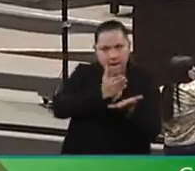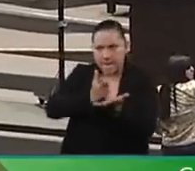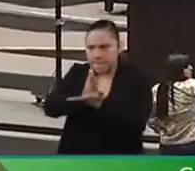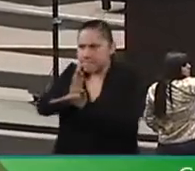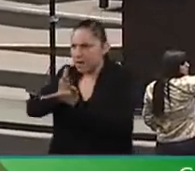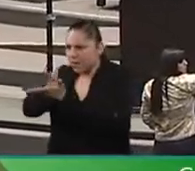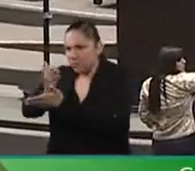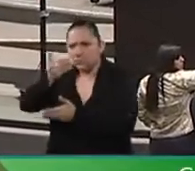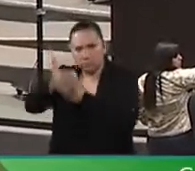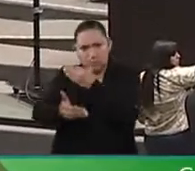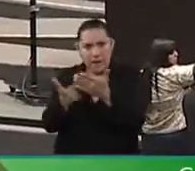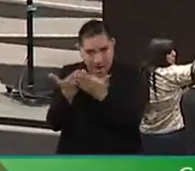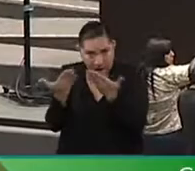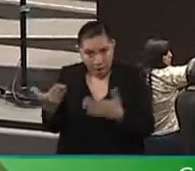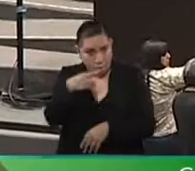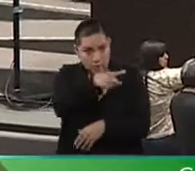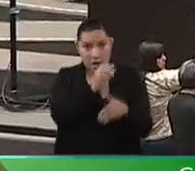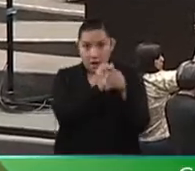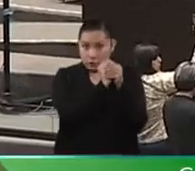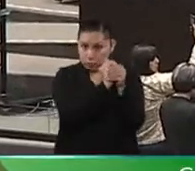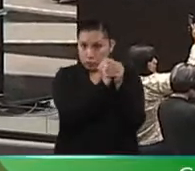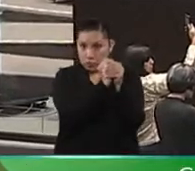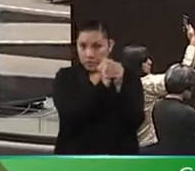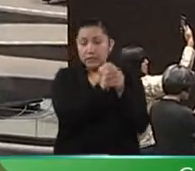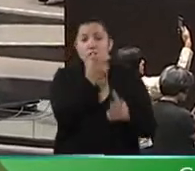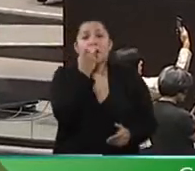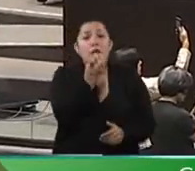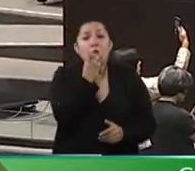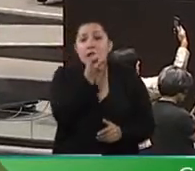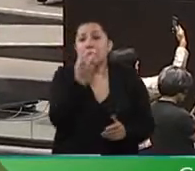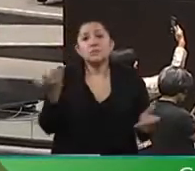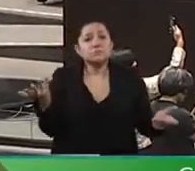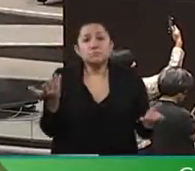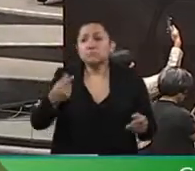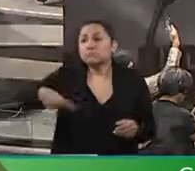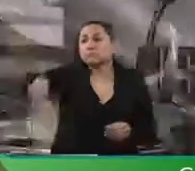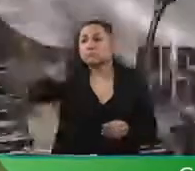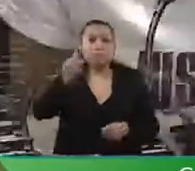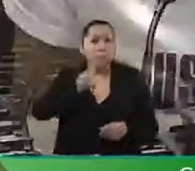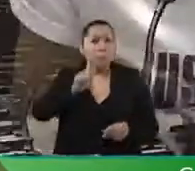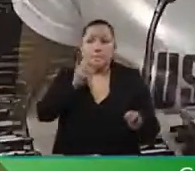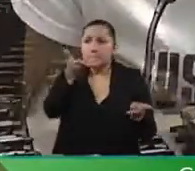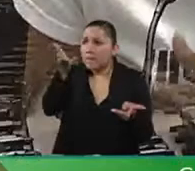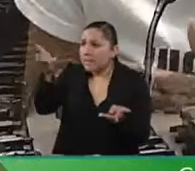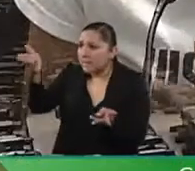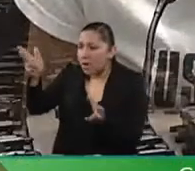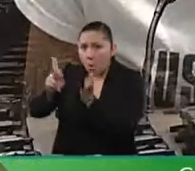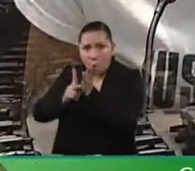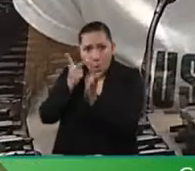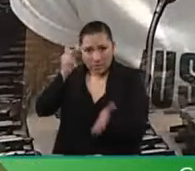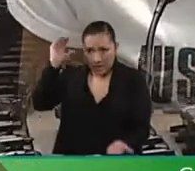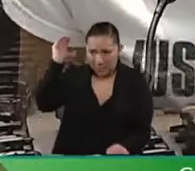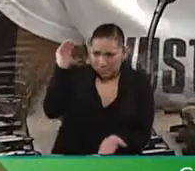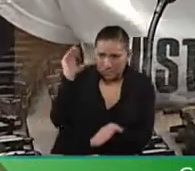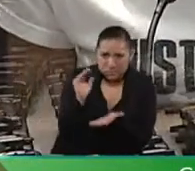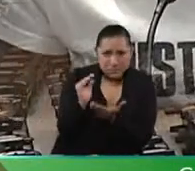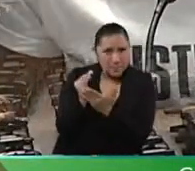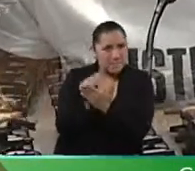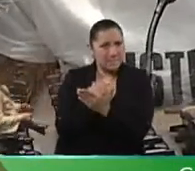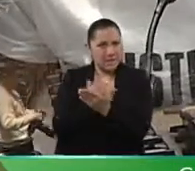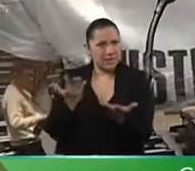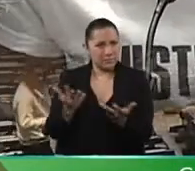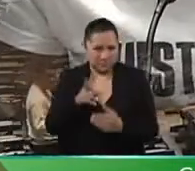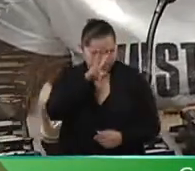legislativo vuelven otra vez a hacerlas partir de cero fíjense fue un esfuerzo sin precedentes cuyo